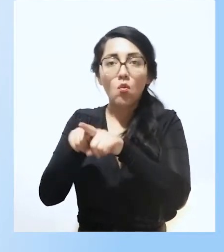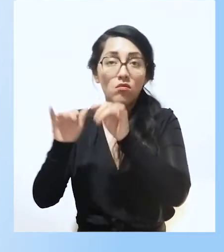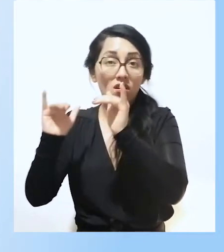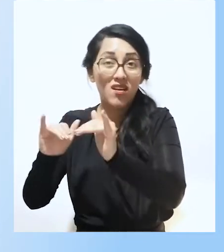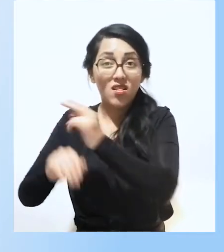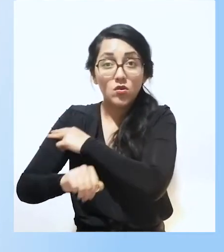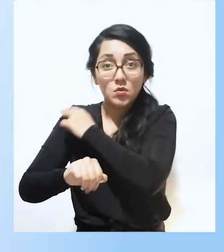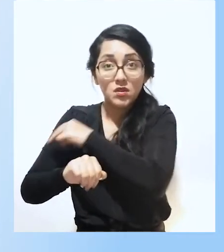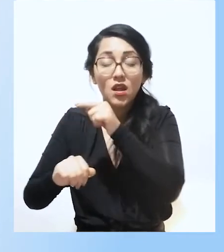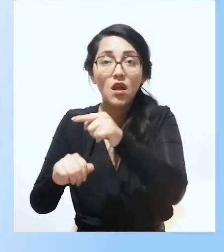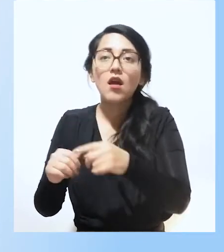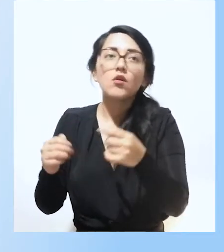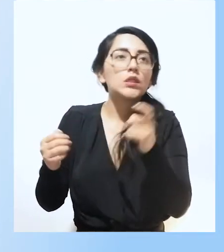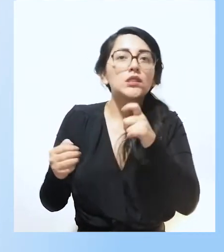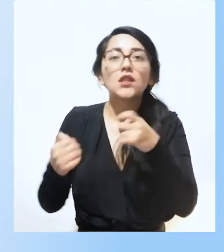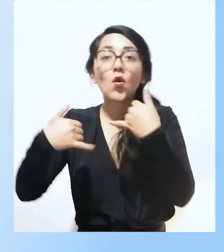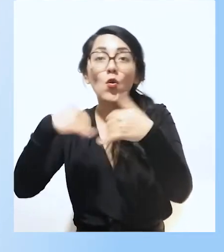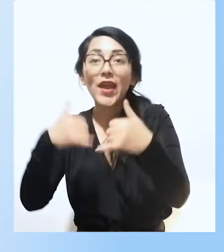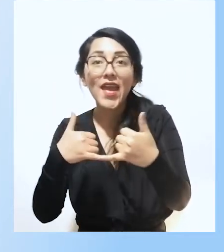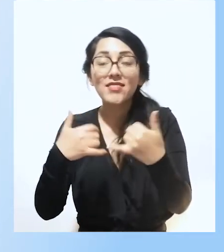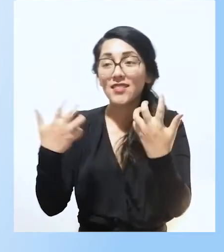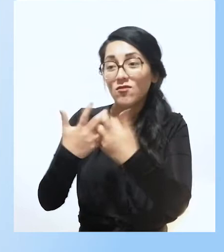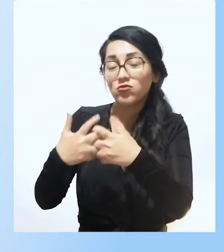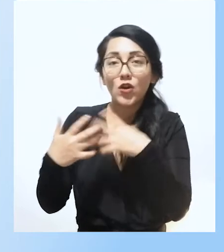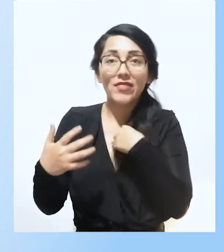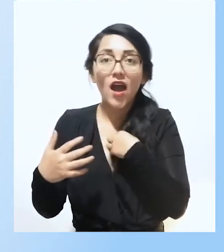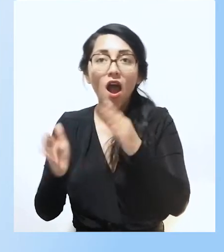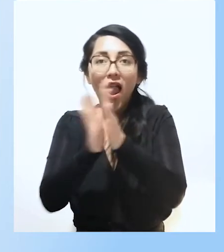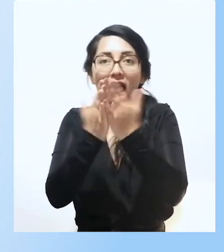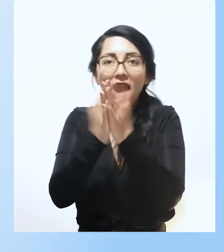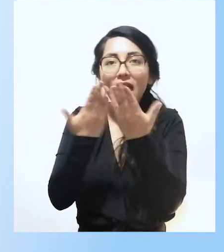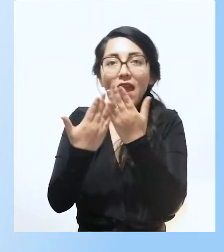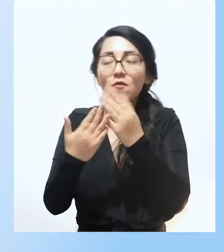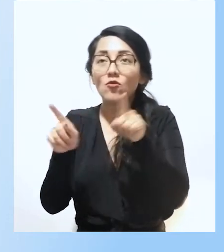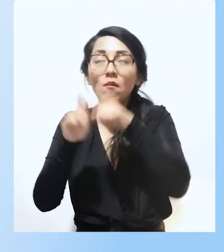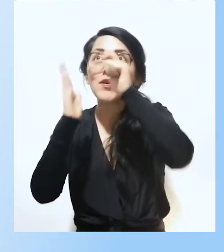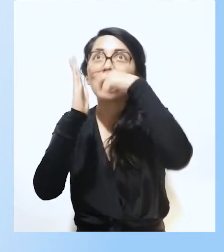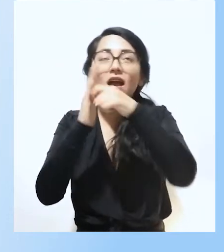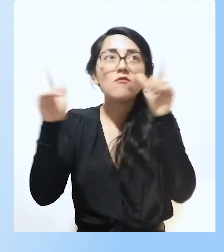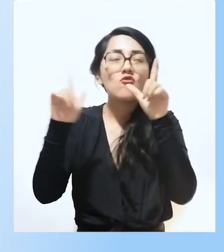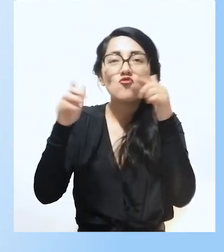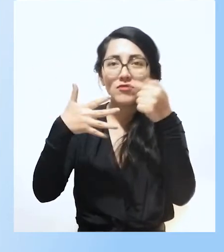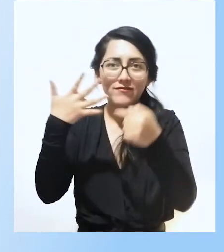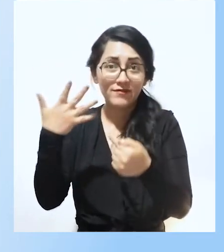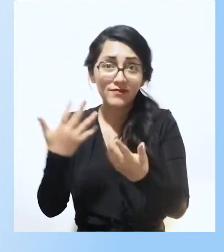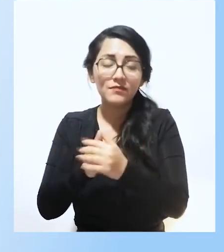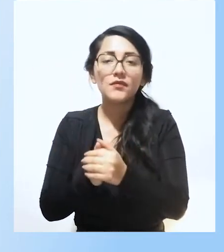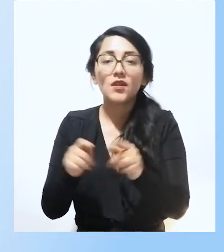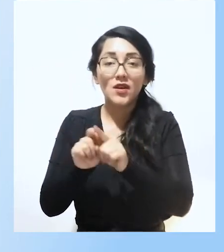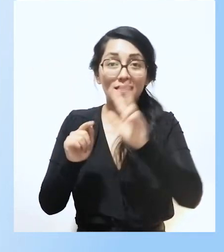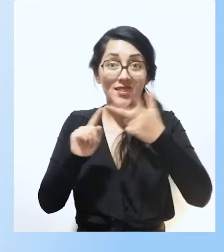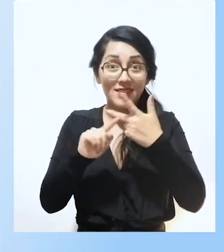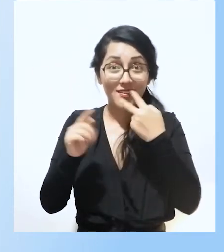en el hospital de juguetes adecuados a su edad, libros y medios audiovisuales. Y la tercera